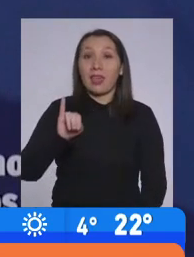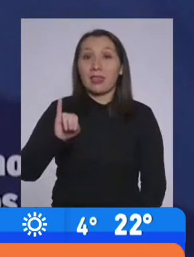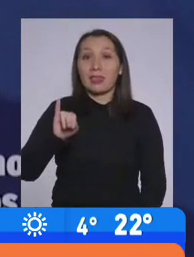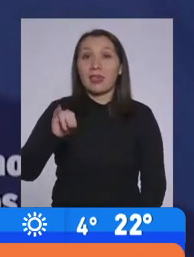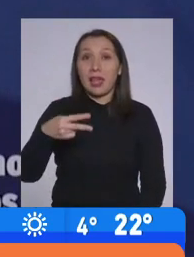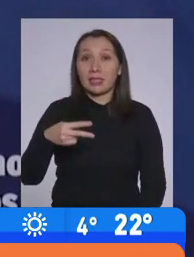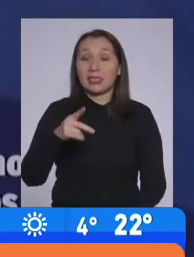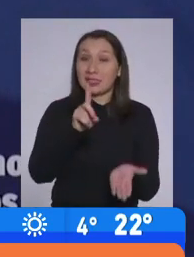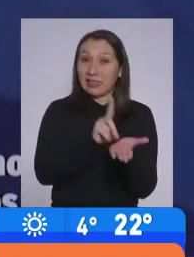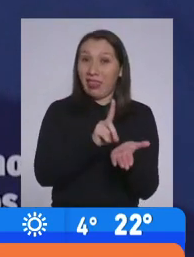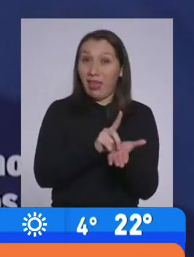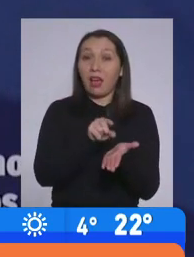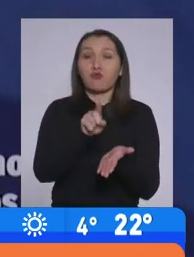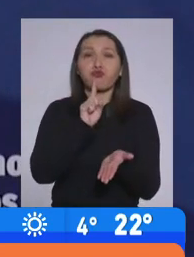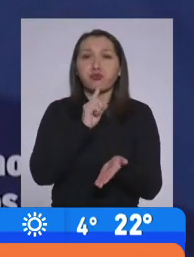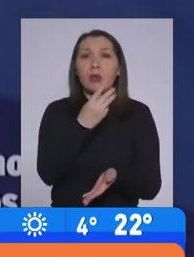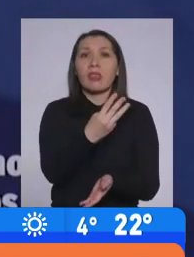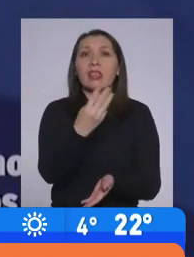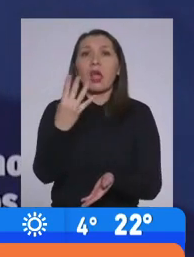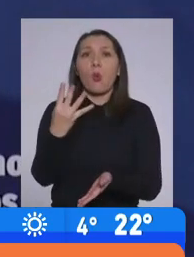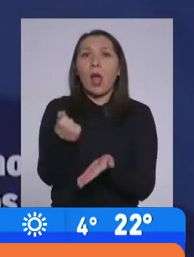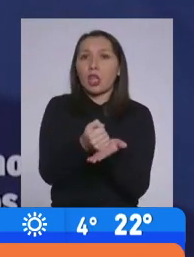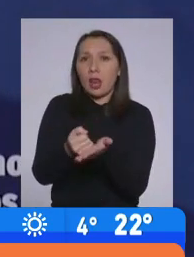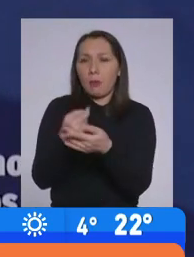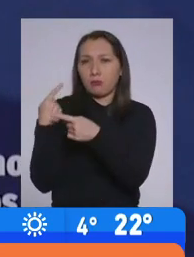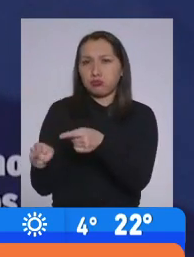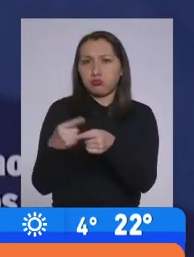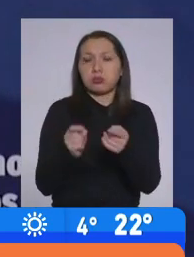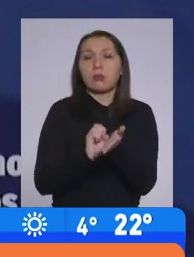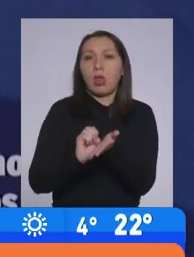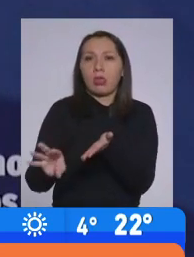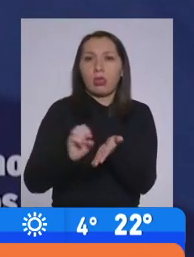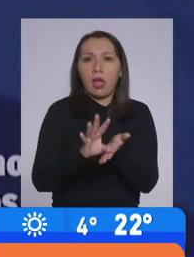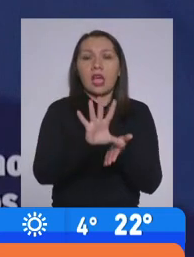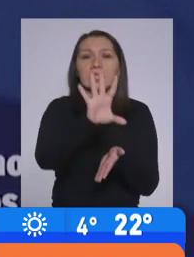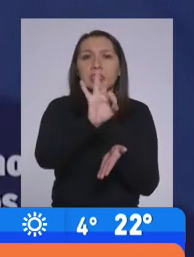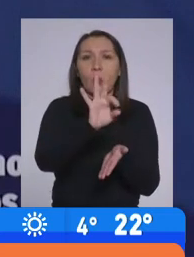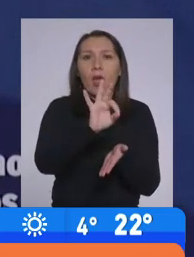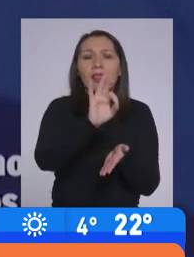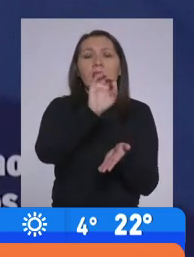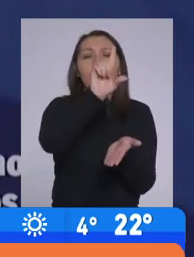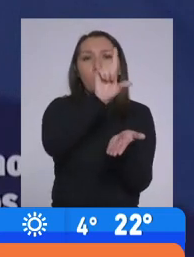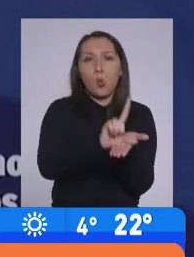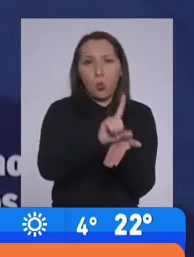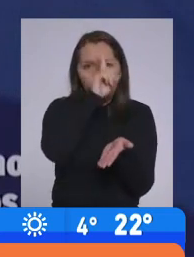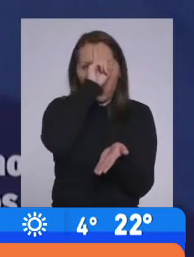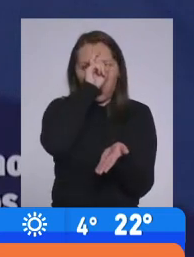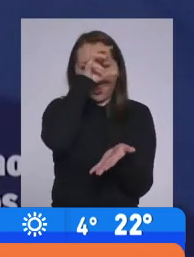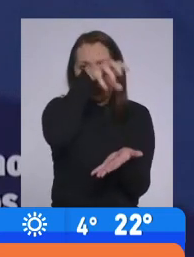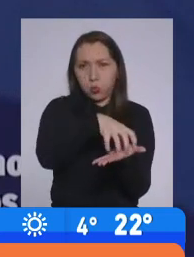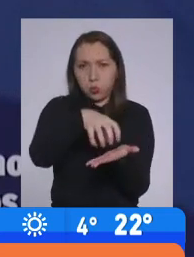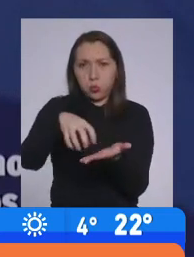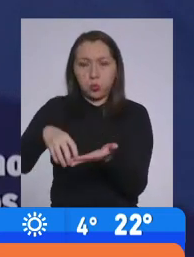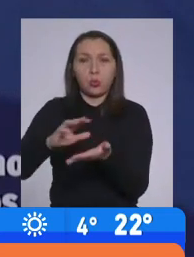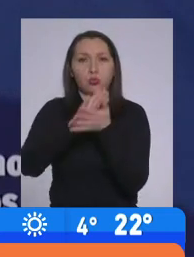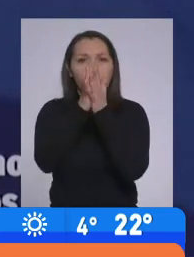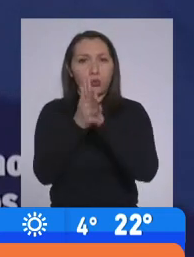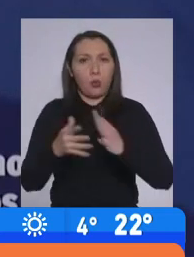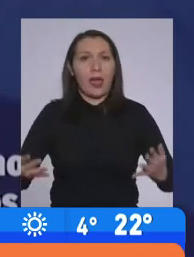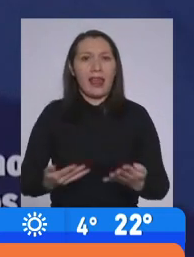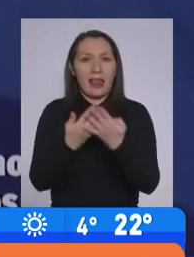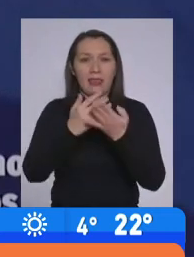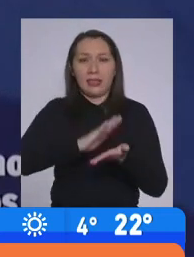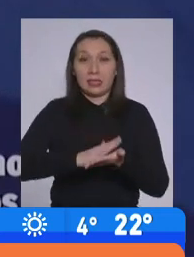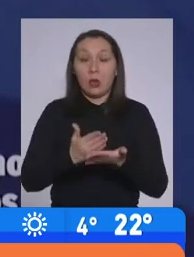contempla actualmente 34 medicamentos que se distribuyen a 50 establecimientos de toda la red de salud